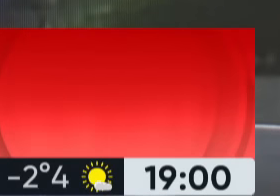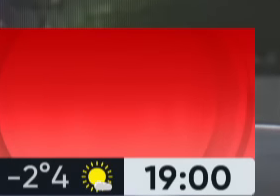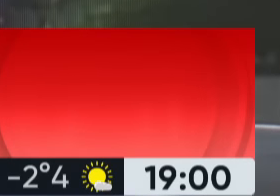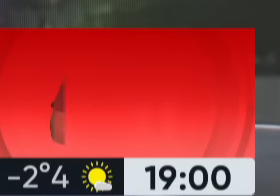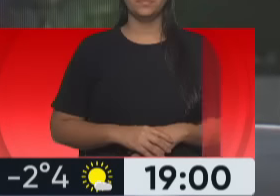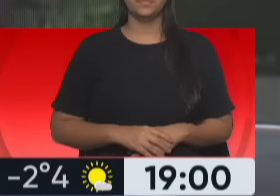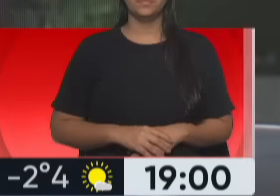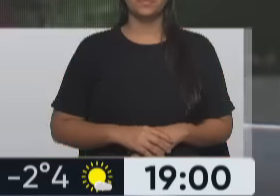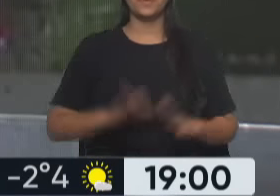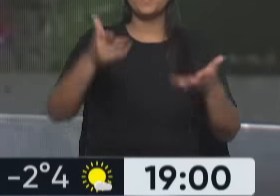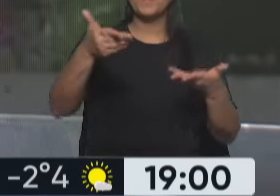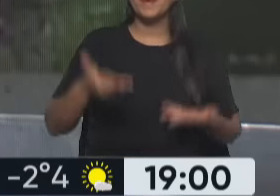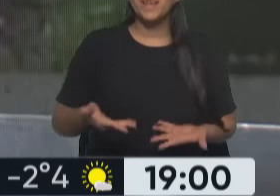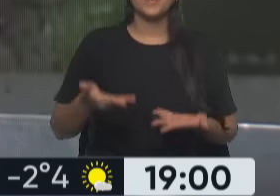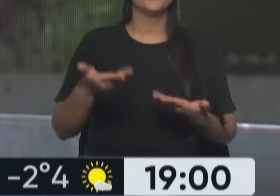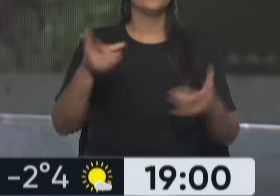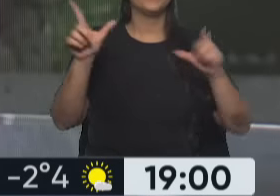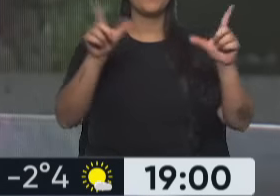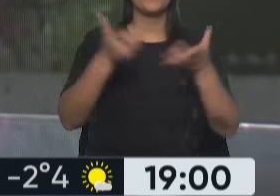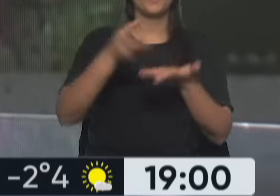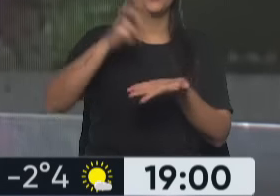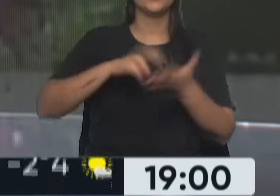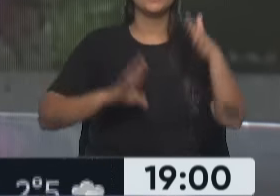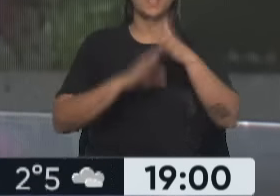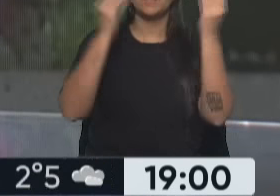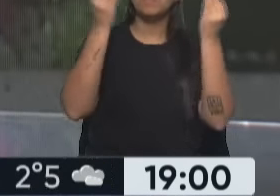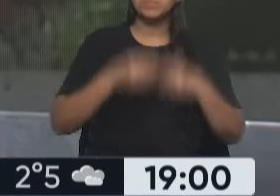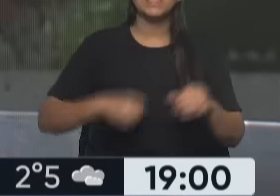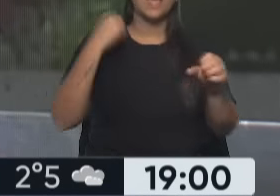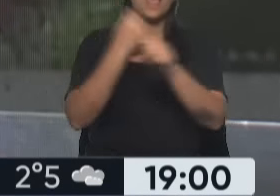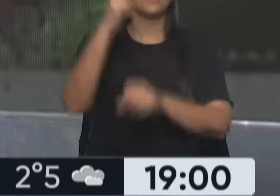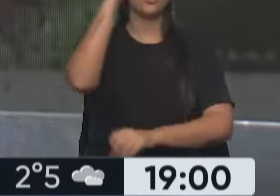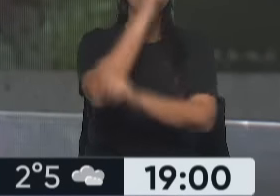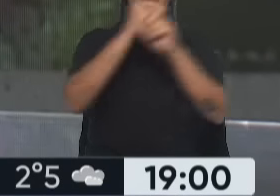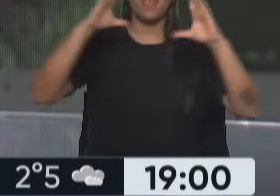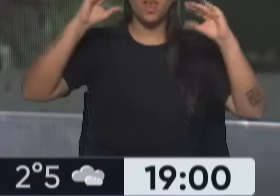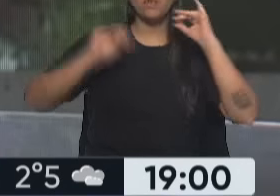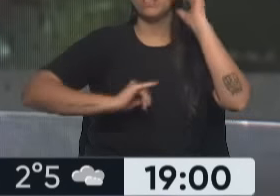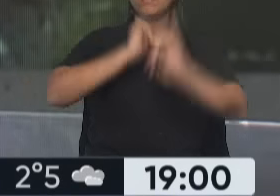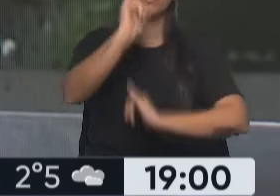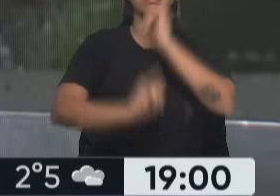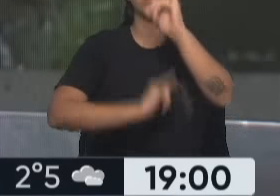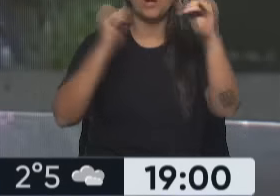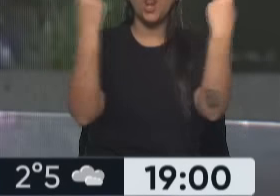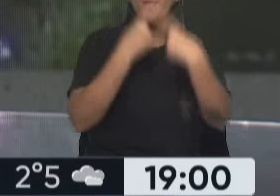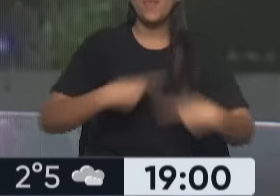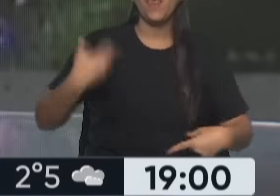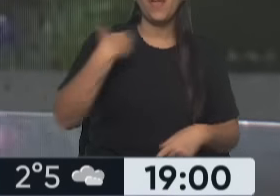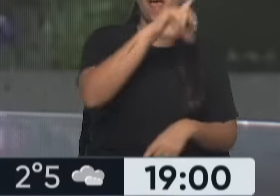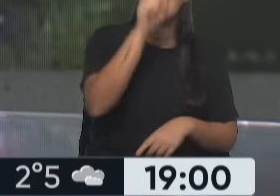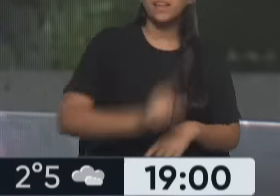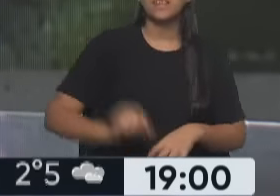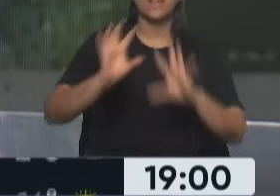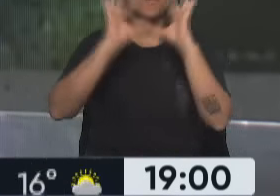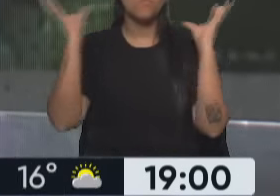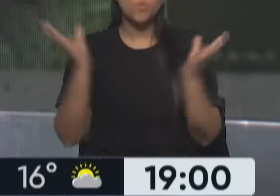Bienvenidos, un placer. Así comenzamos la edición central de noticias en la televisión pública. Hasta las 20:30 le estaremos contando lo que pasa en la Argentina